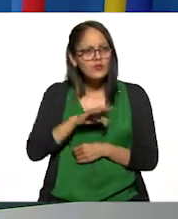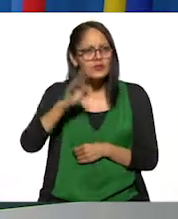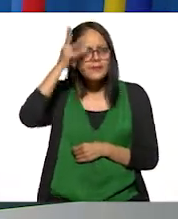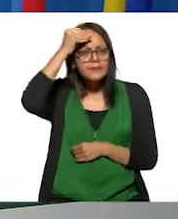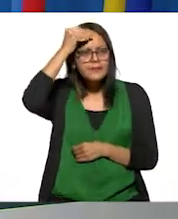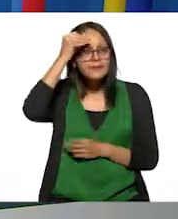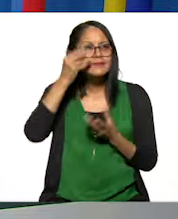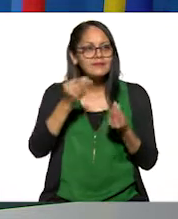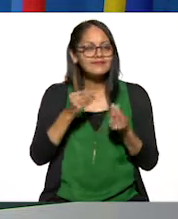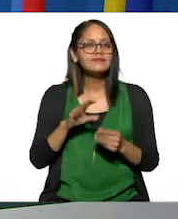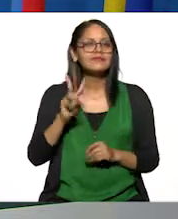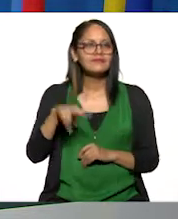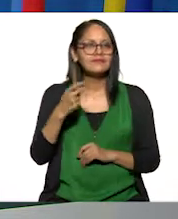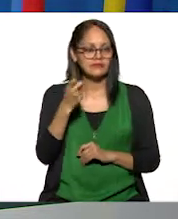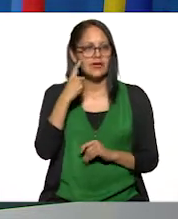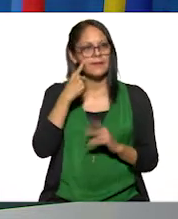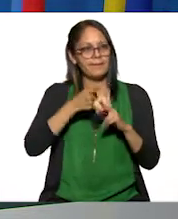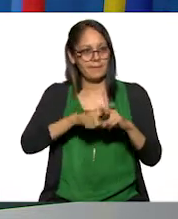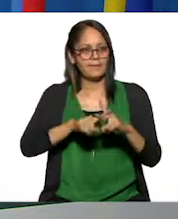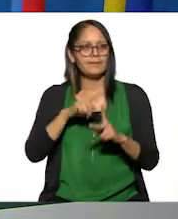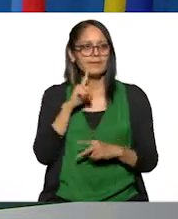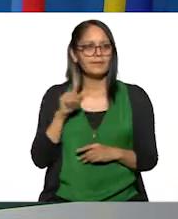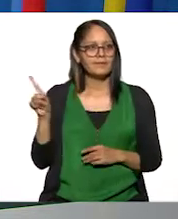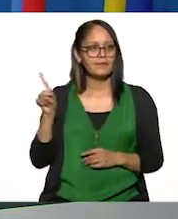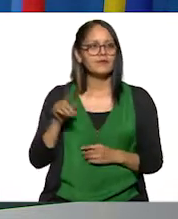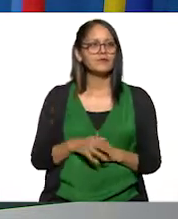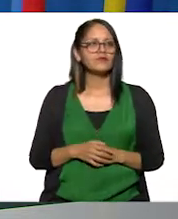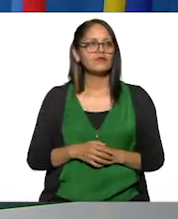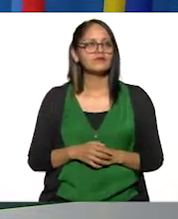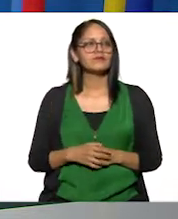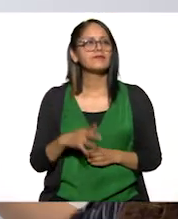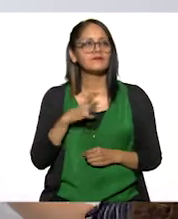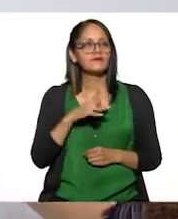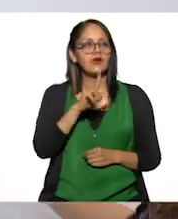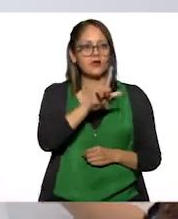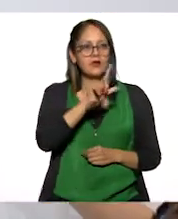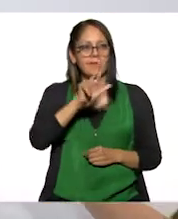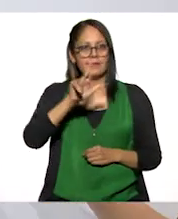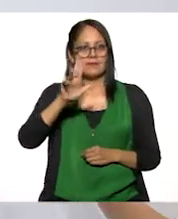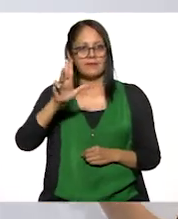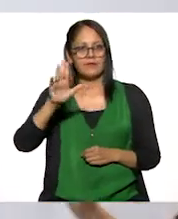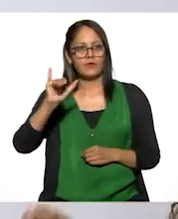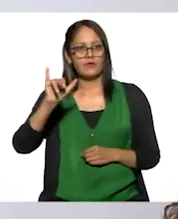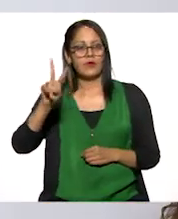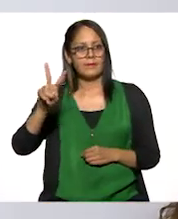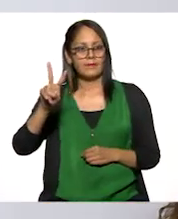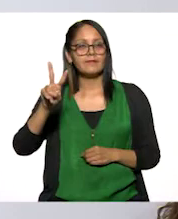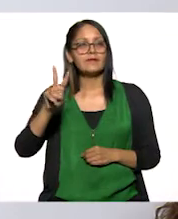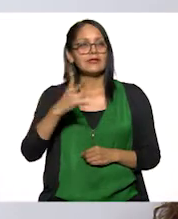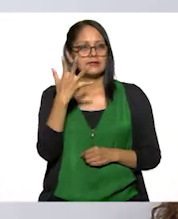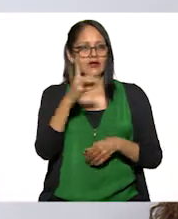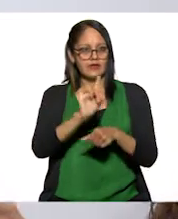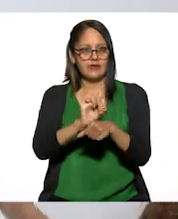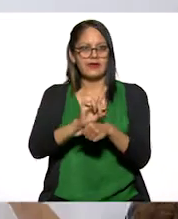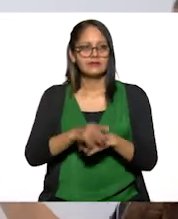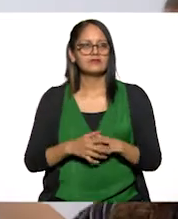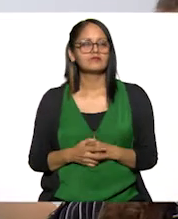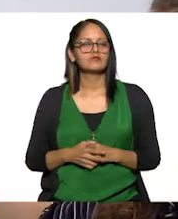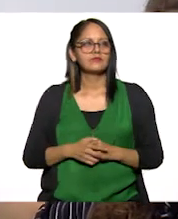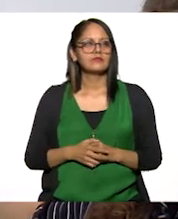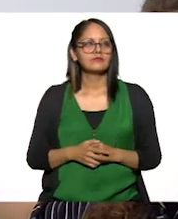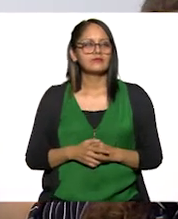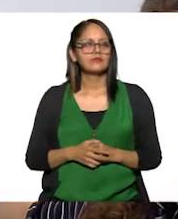estás viendo, Ale. Así es. Pero a ver, vamos a ver. Sí, ¿cuántas tengo? Tenemos lunes, martes, miércoles, jueves, viernes, que son 5 días. Sí.